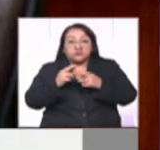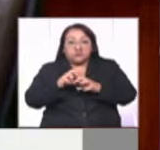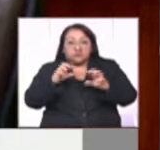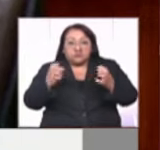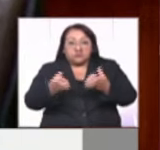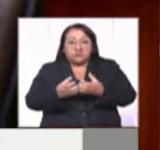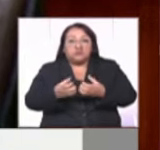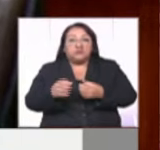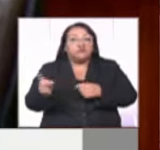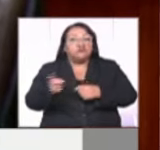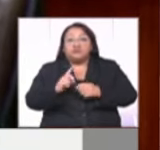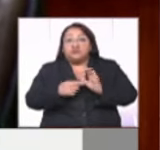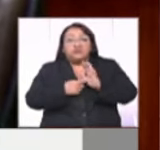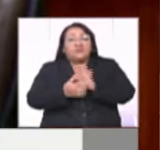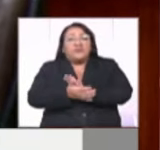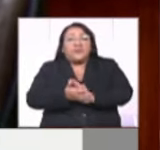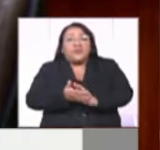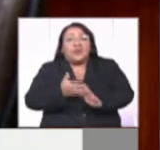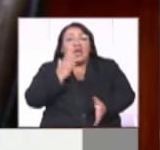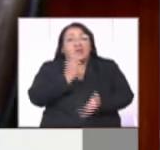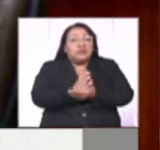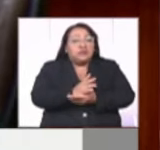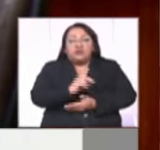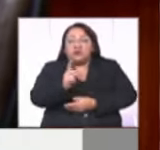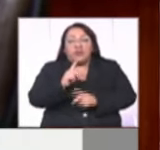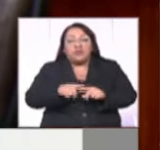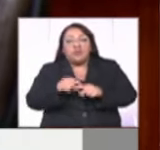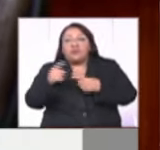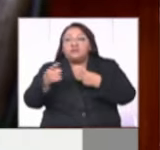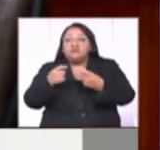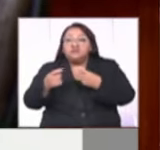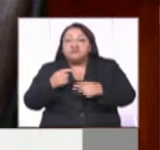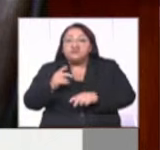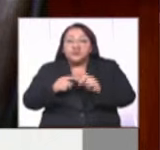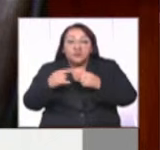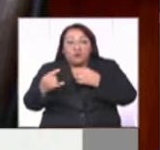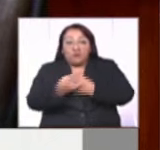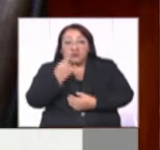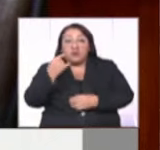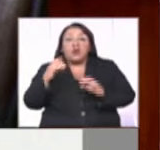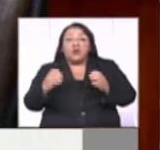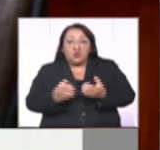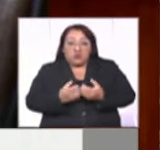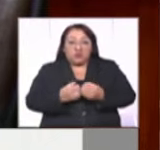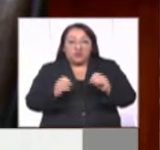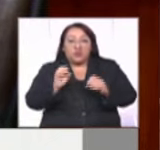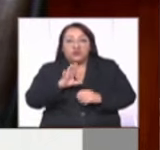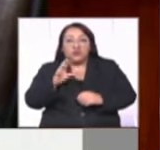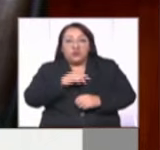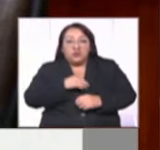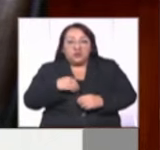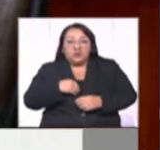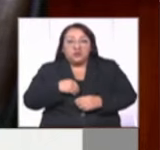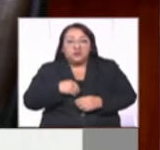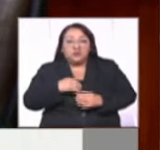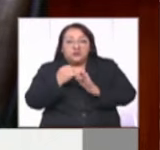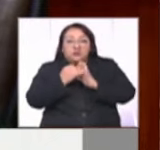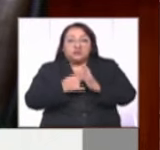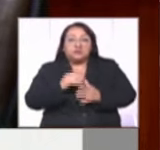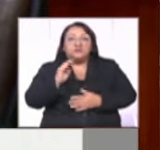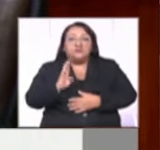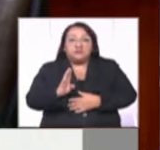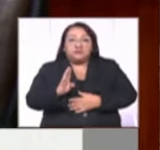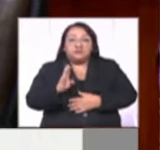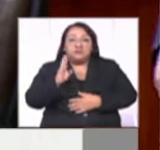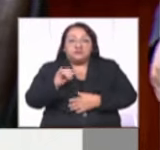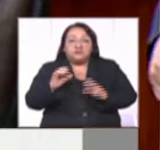Congreso no dan lugar a censura, salvo que se trate de alguna ofensa al Congreso o a sus miembros. Inciso B.